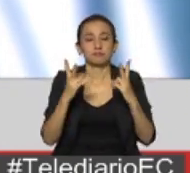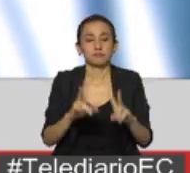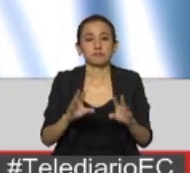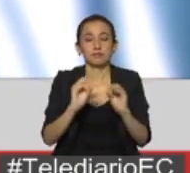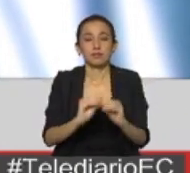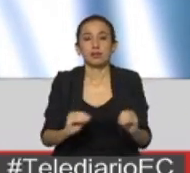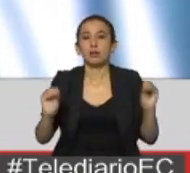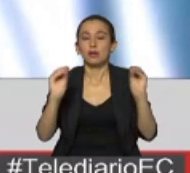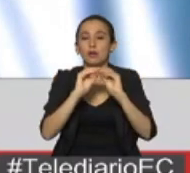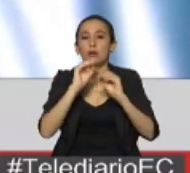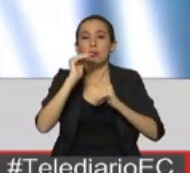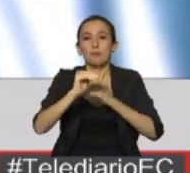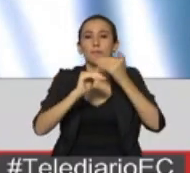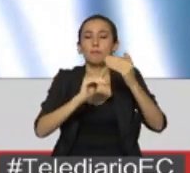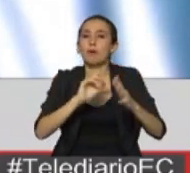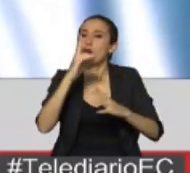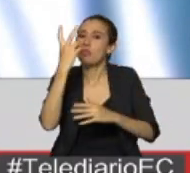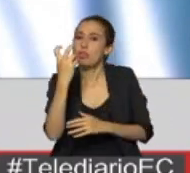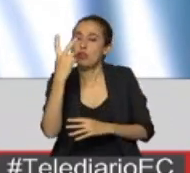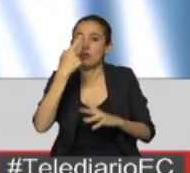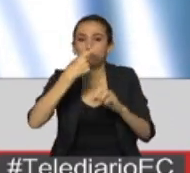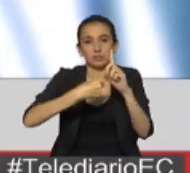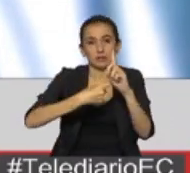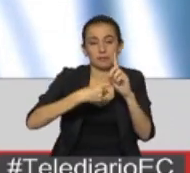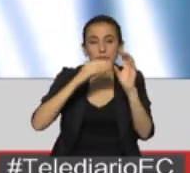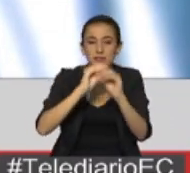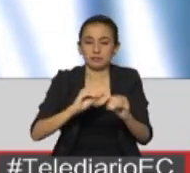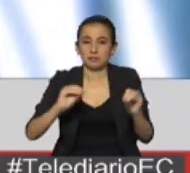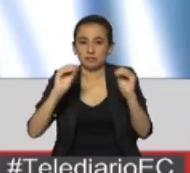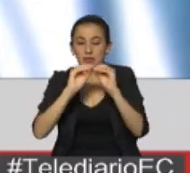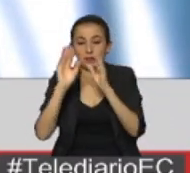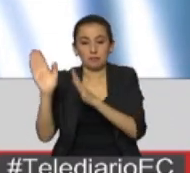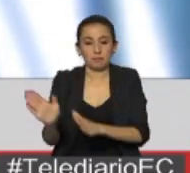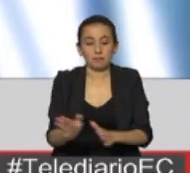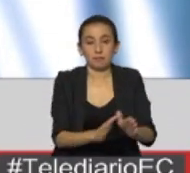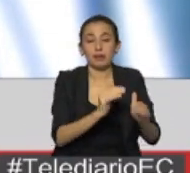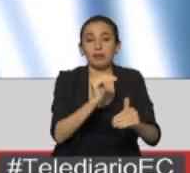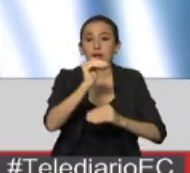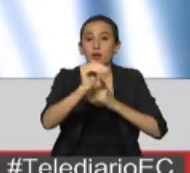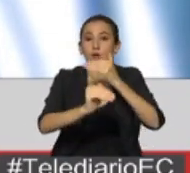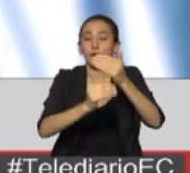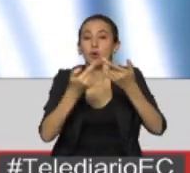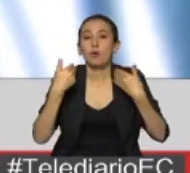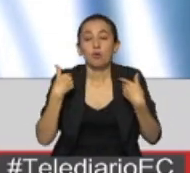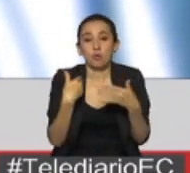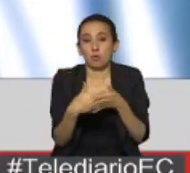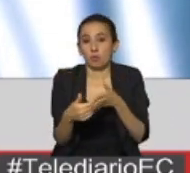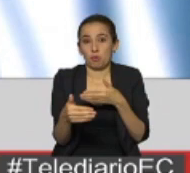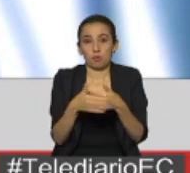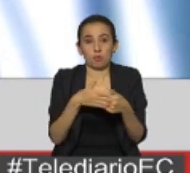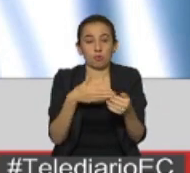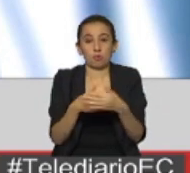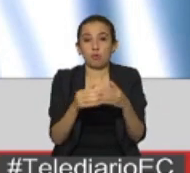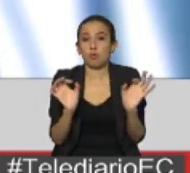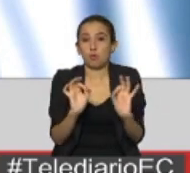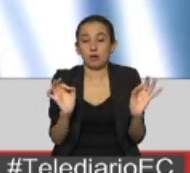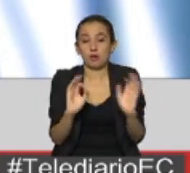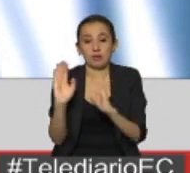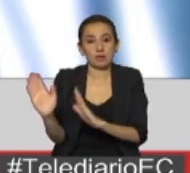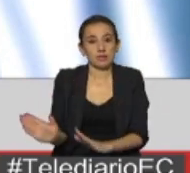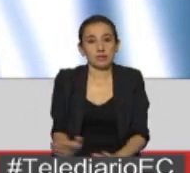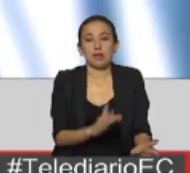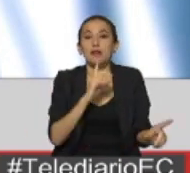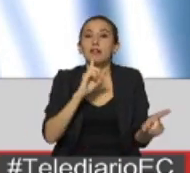a lo mejor para 12 meses, que puede ser la figura más rápida. No obstante, no estamos cerrados a que cualquier esquema de reestructuración, ya